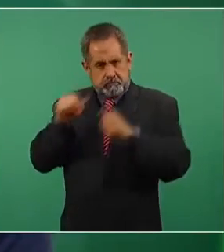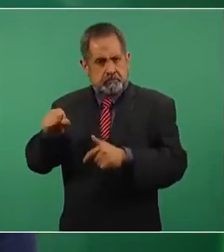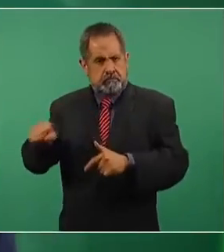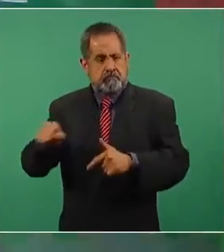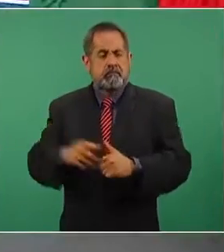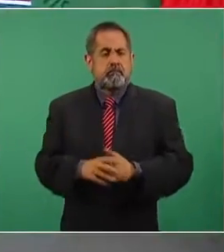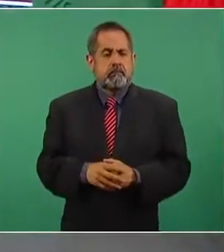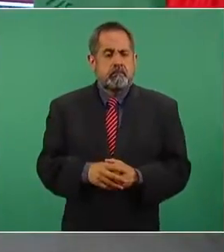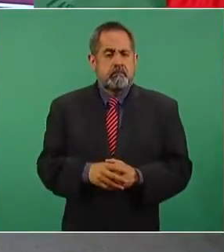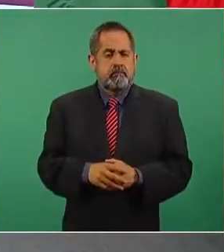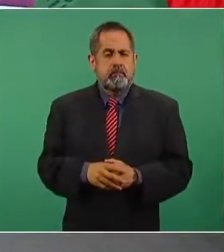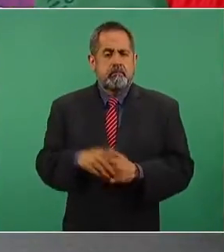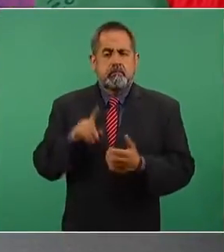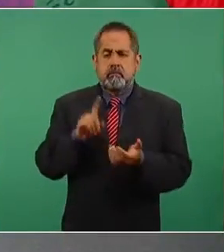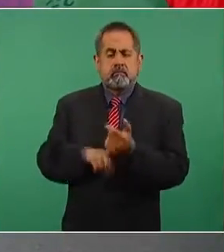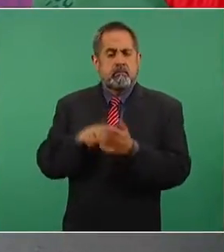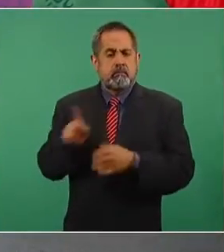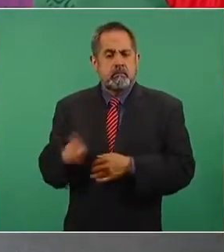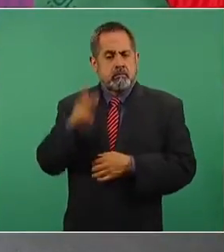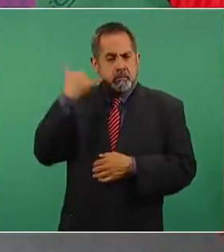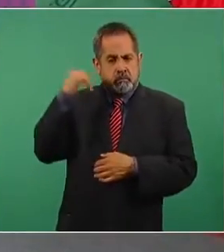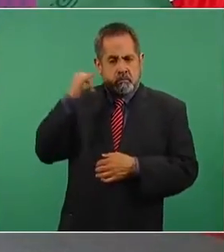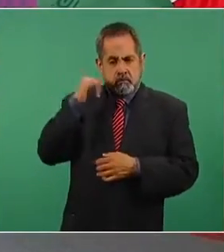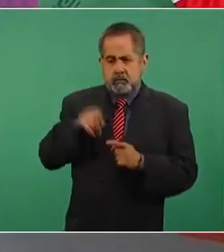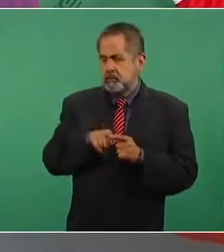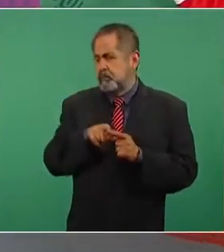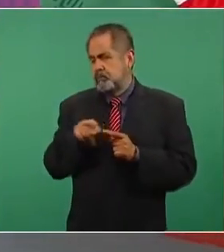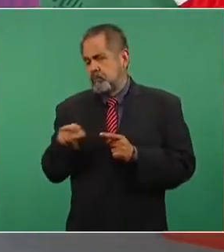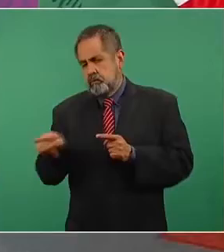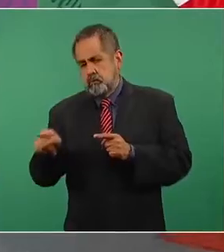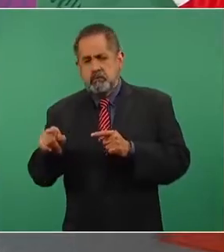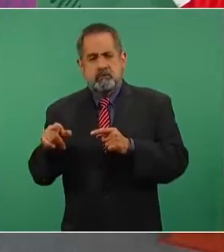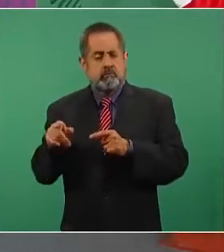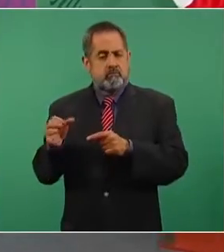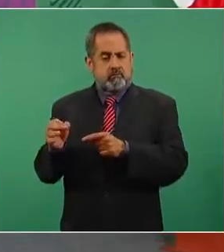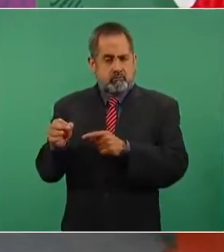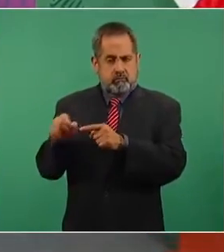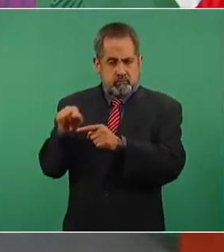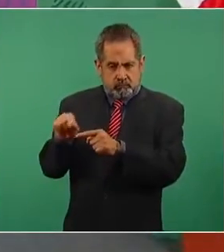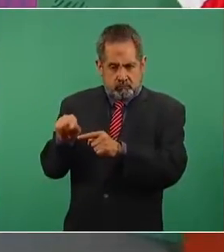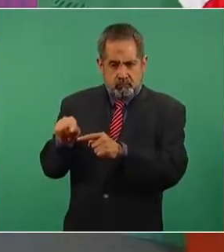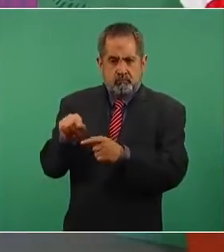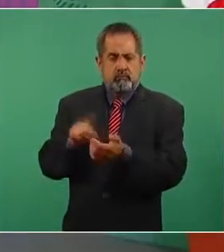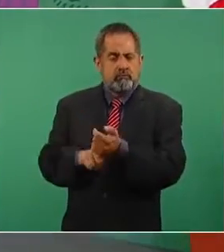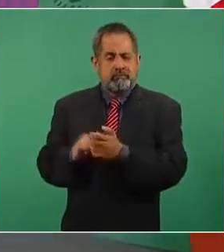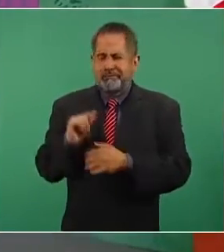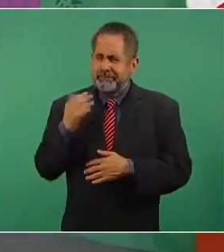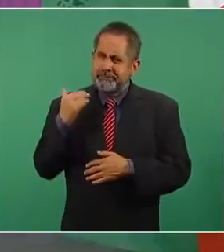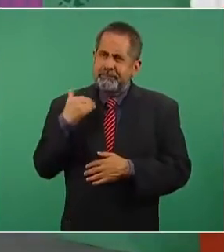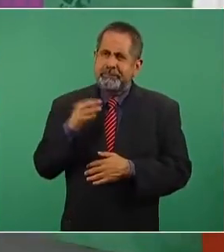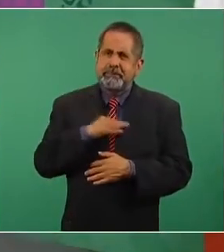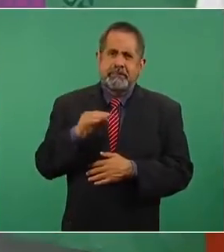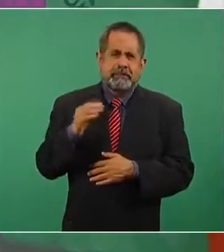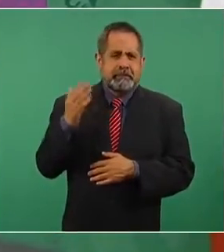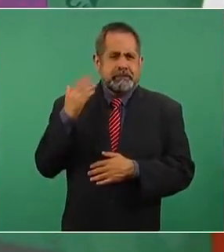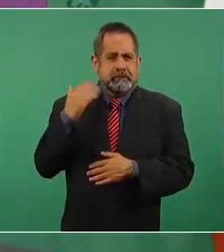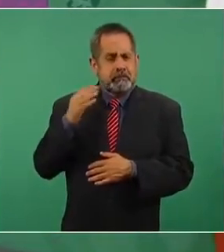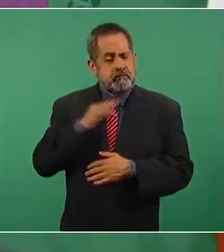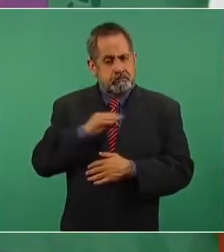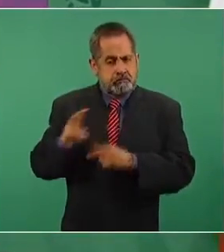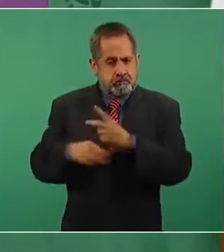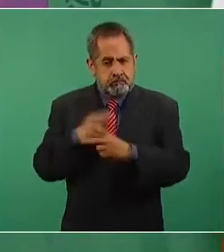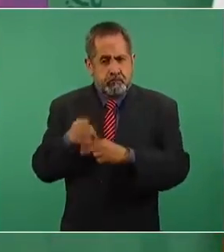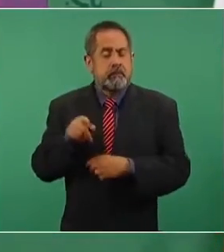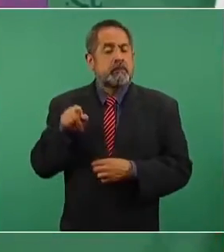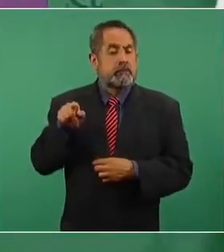Ahí en Uxcuzcap, Yucatán, acabamos de estar, bueno, hace relativamente poco,